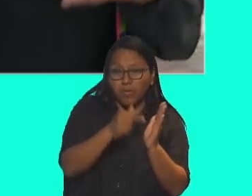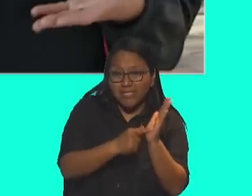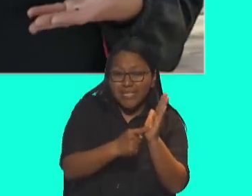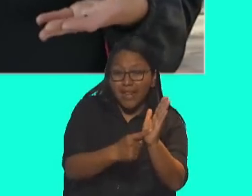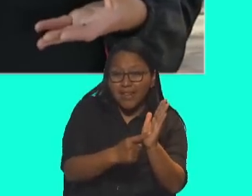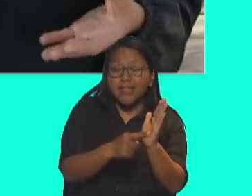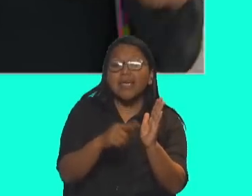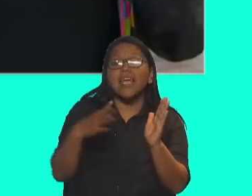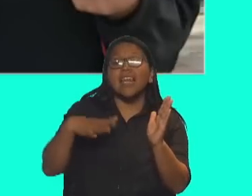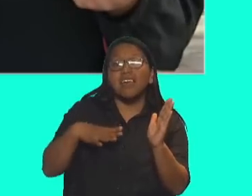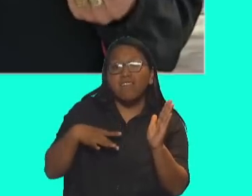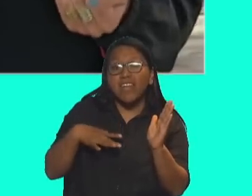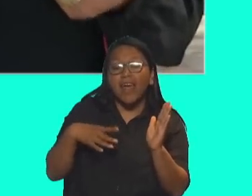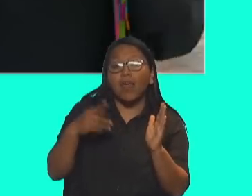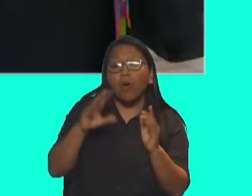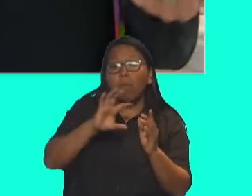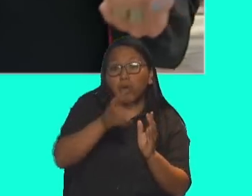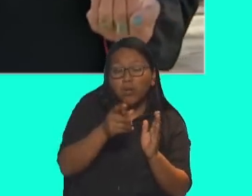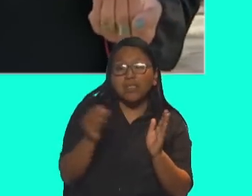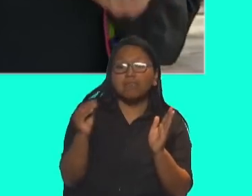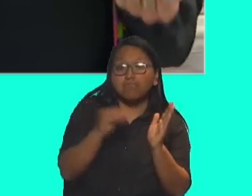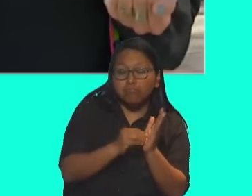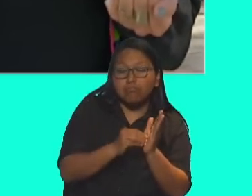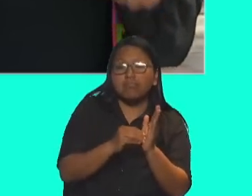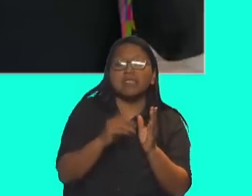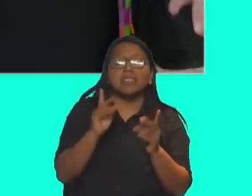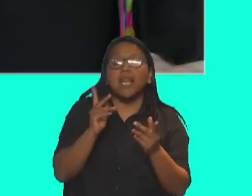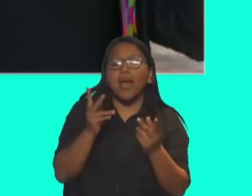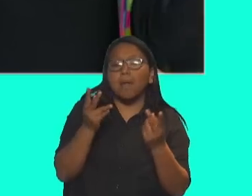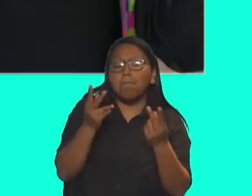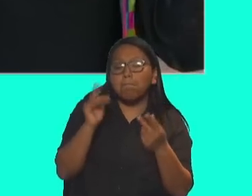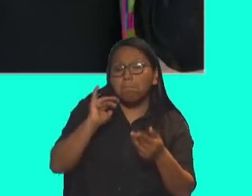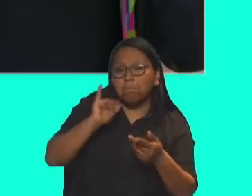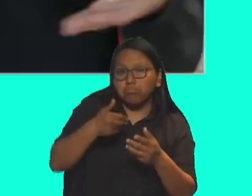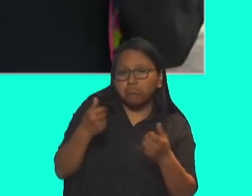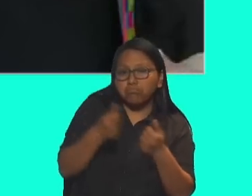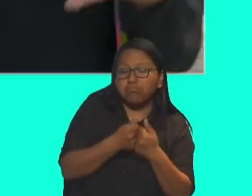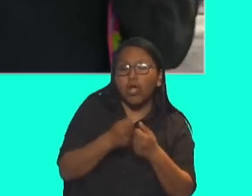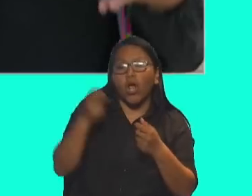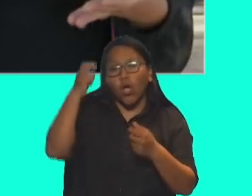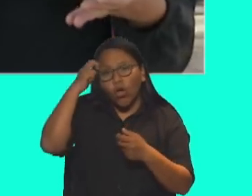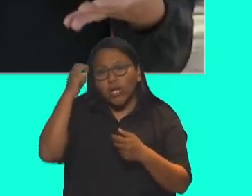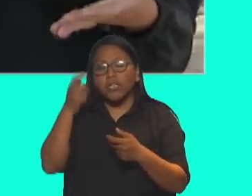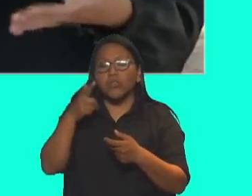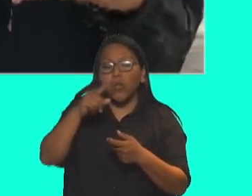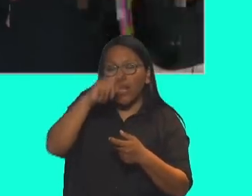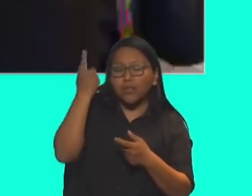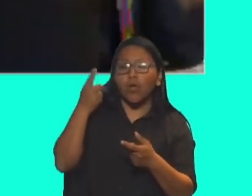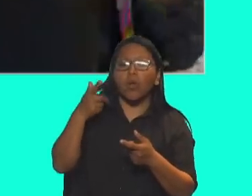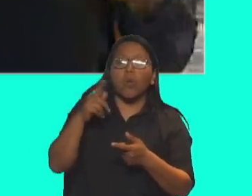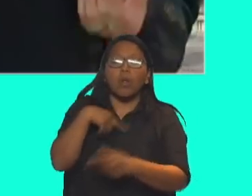que los feriados provinciales serán acatados en tanto lo que disponga el congreso de la nación o el poder ejecutivo nacional